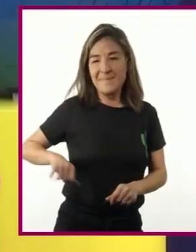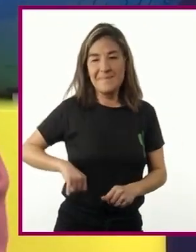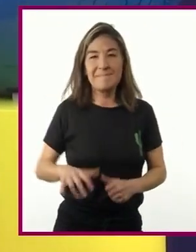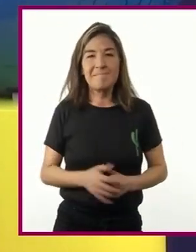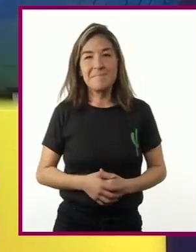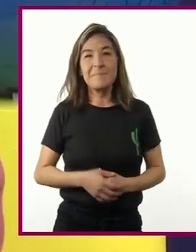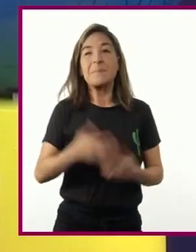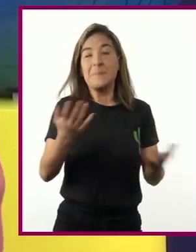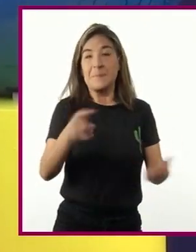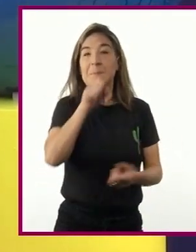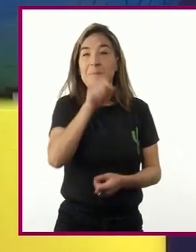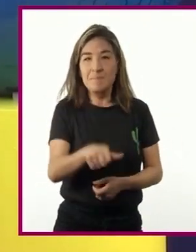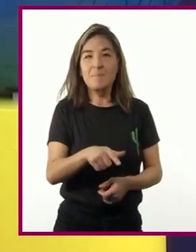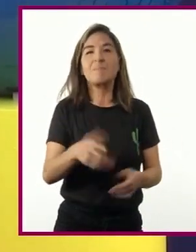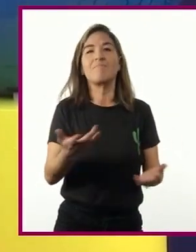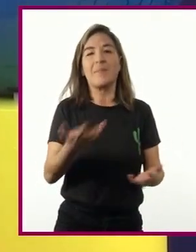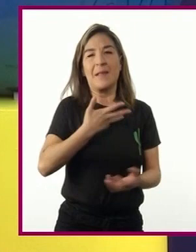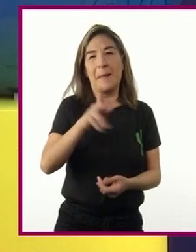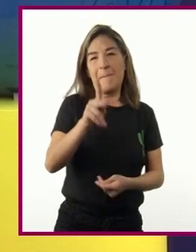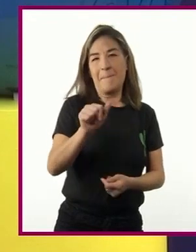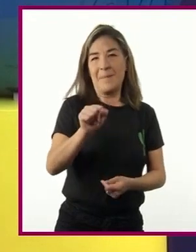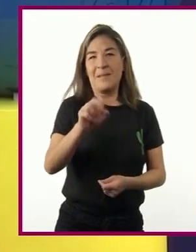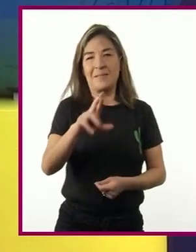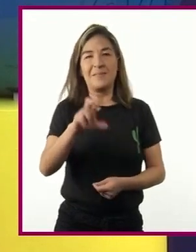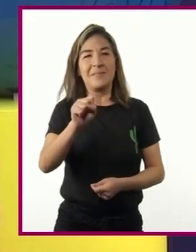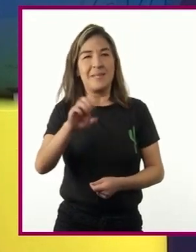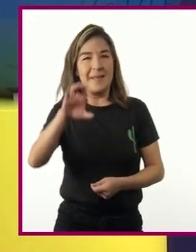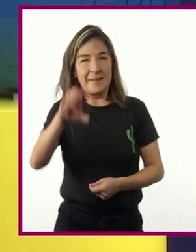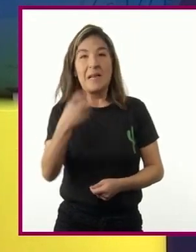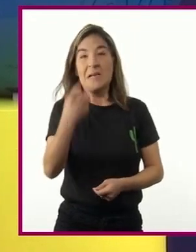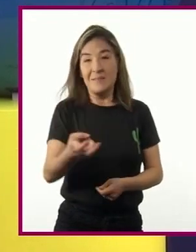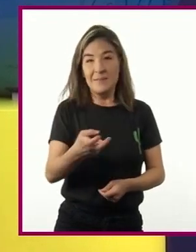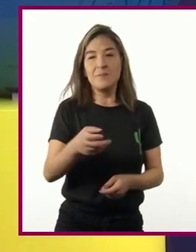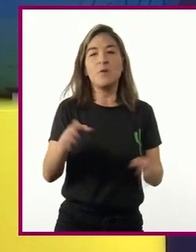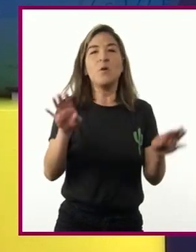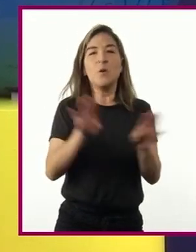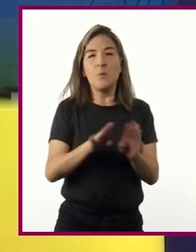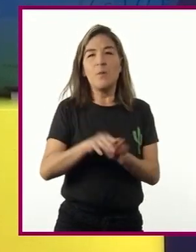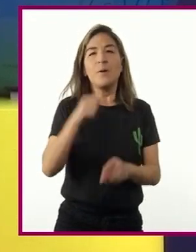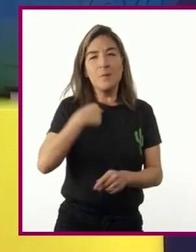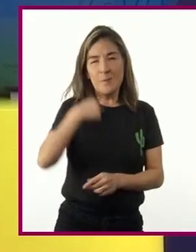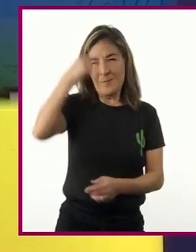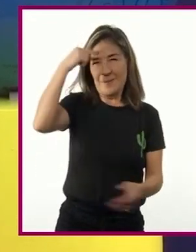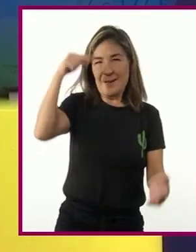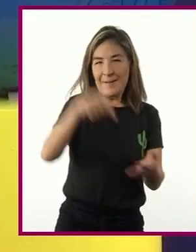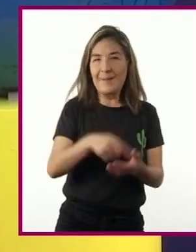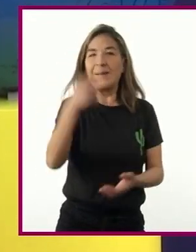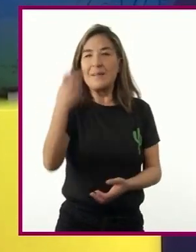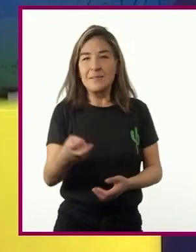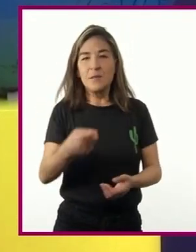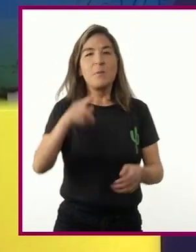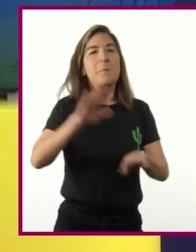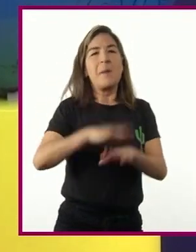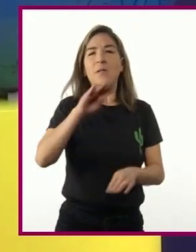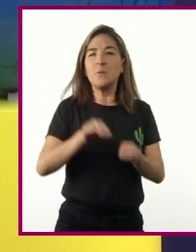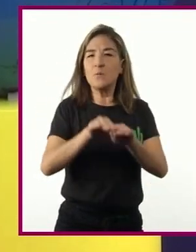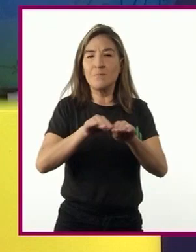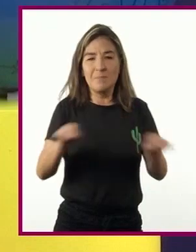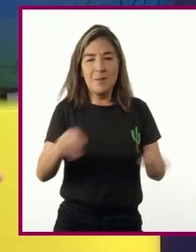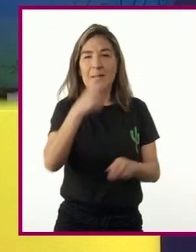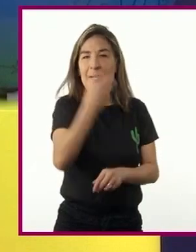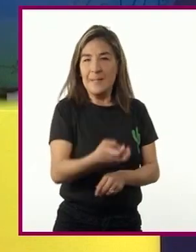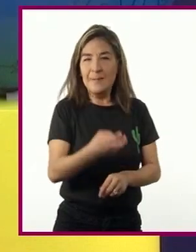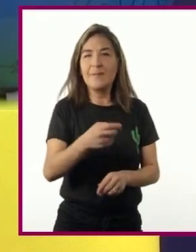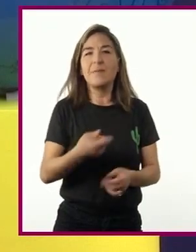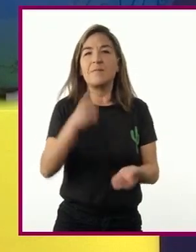más aún cuando existen los parsecs, ya que en su momento llegué a creer que la unidad más grande para